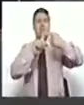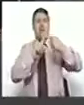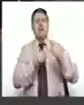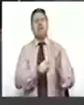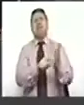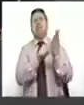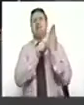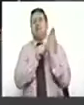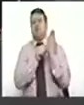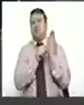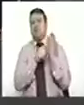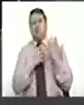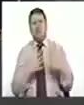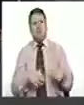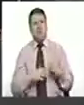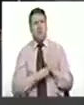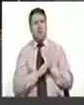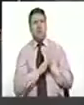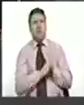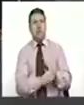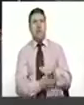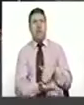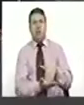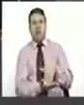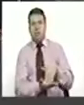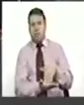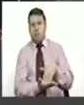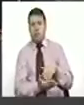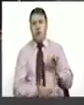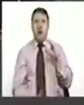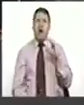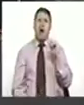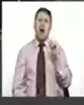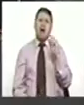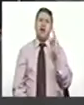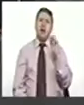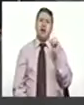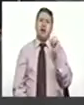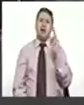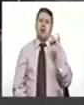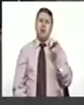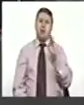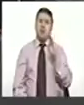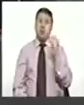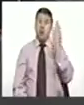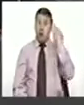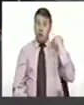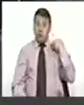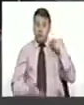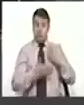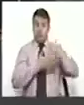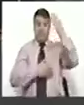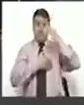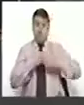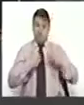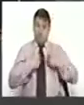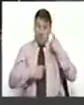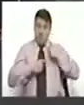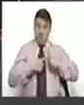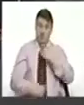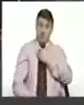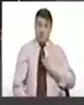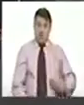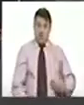presenta un enorme deterioro en la seguridad en regiones como el Catatumbo. Al final del gobierno nuestro se dijo que